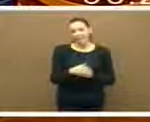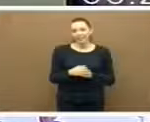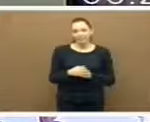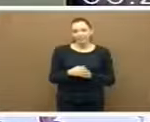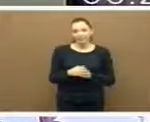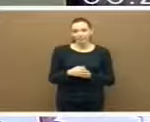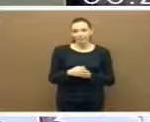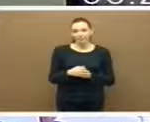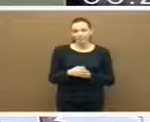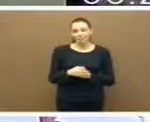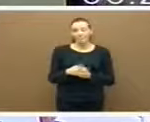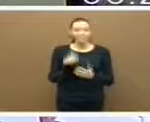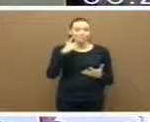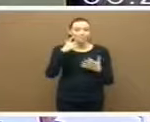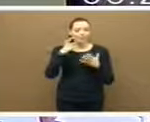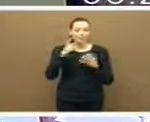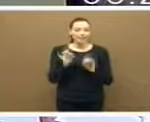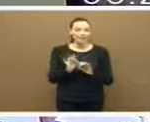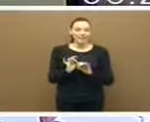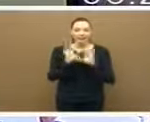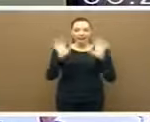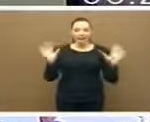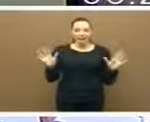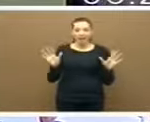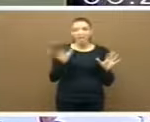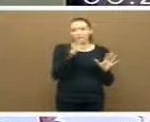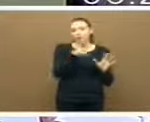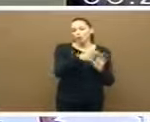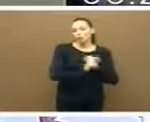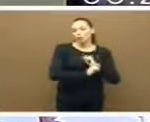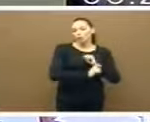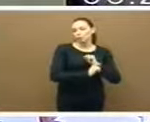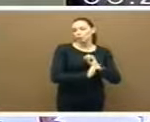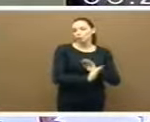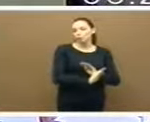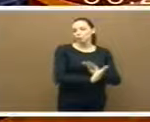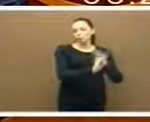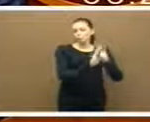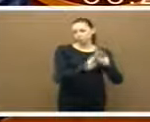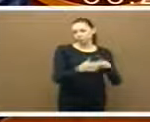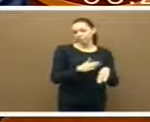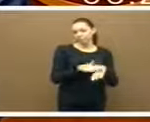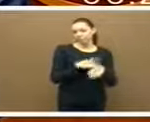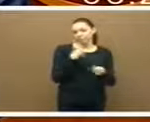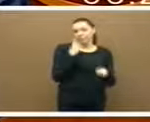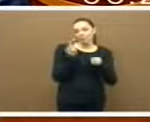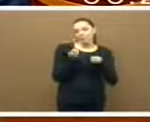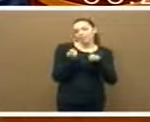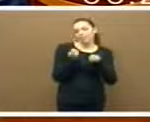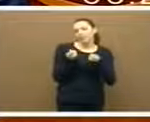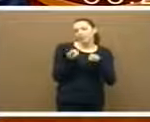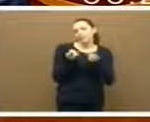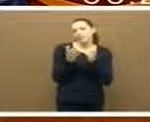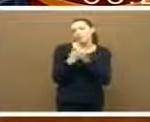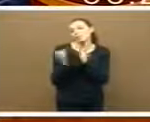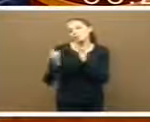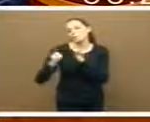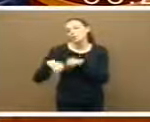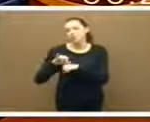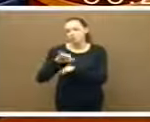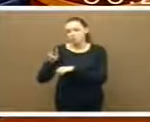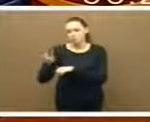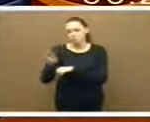una de las perchas más claras para poder, digamos, de alguna manera negociar el presupuesto con Izquierda Unida. Esta ha